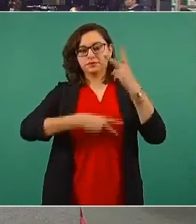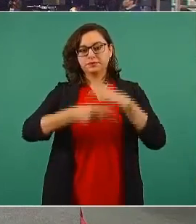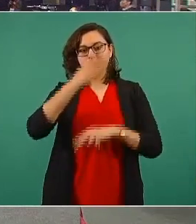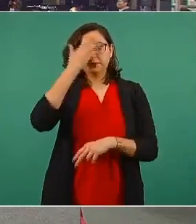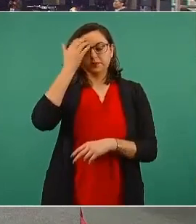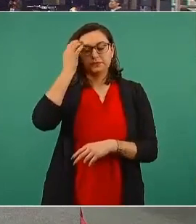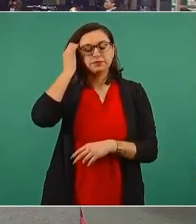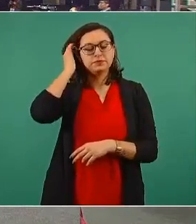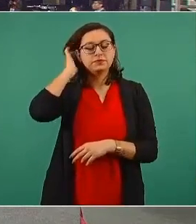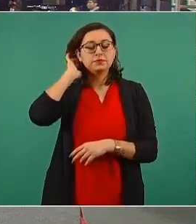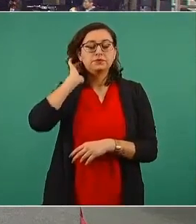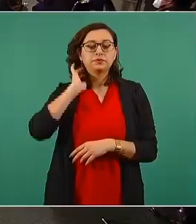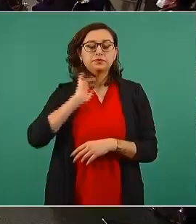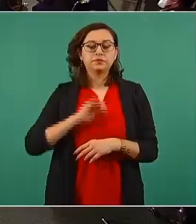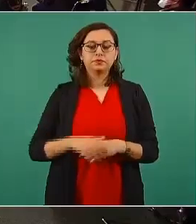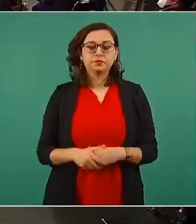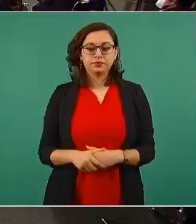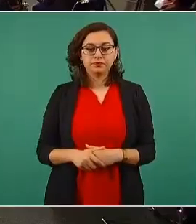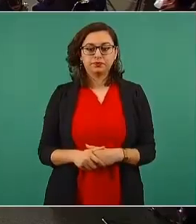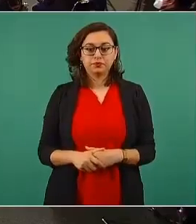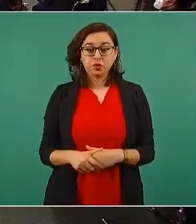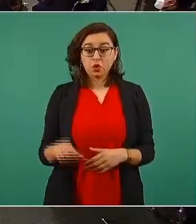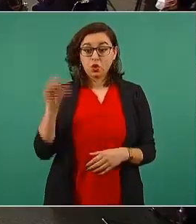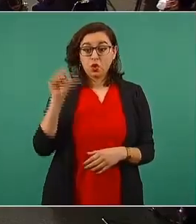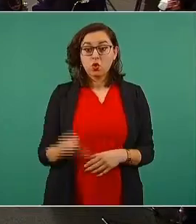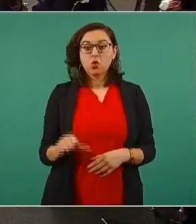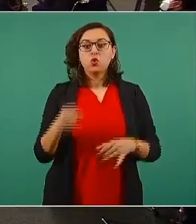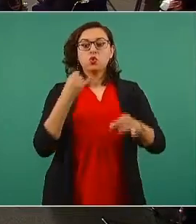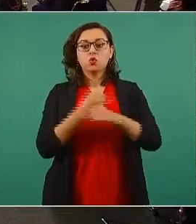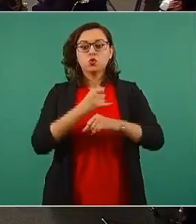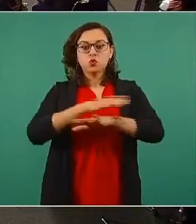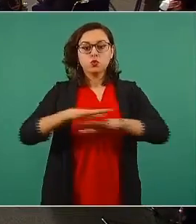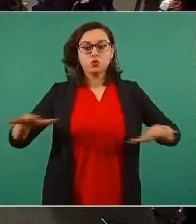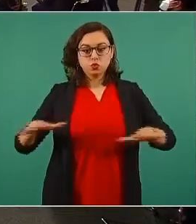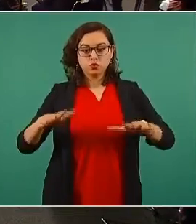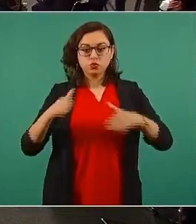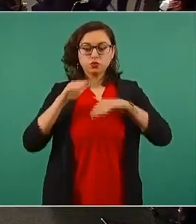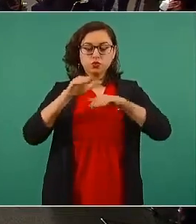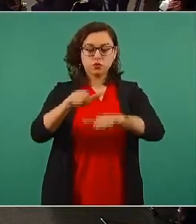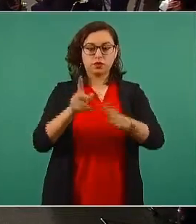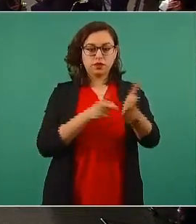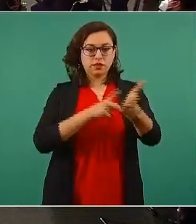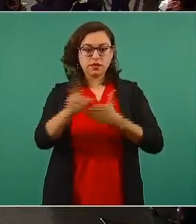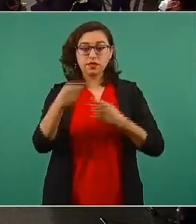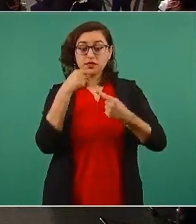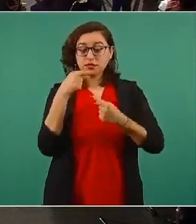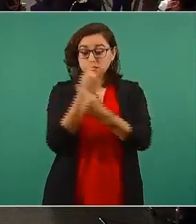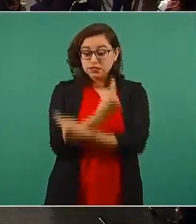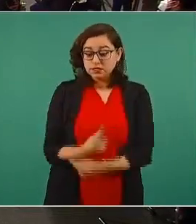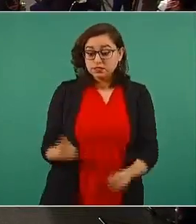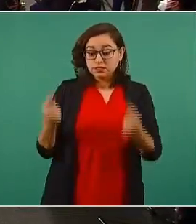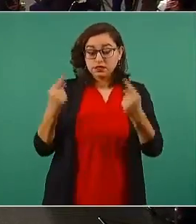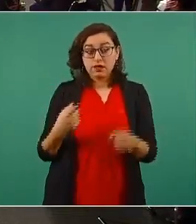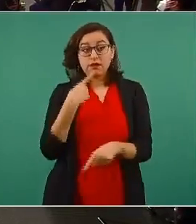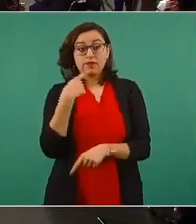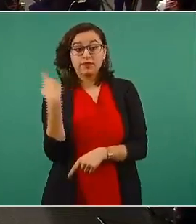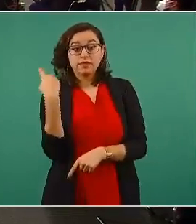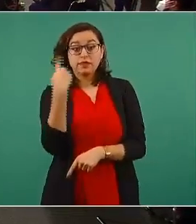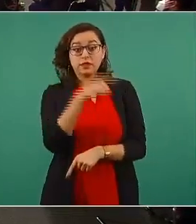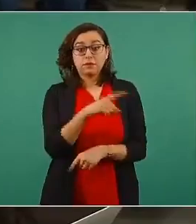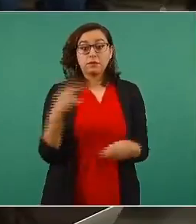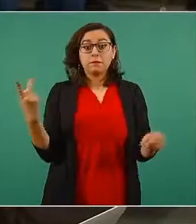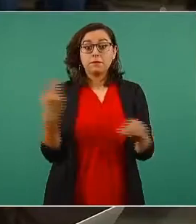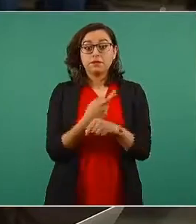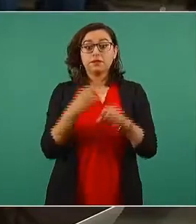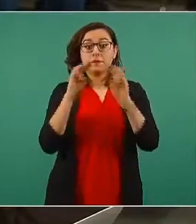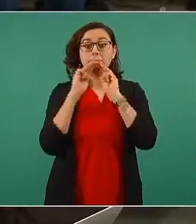informe de la Oficina de Defensoría de los Derechos de la Infancia, donde denuncia que hay una red de grupos de la